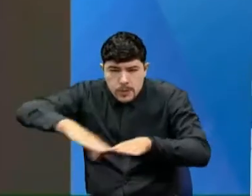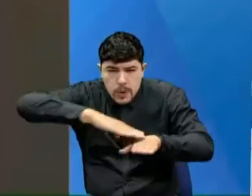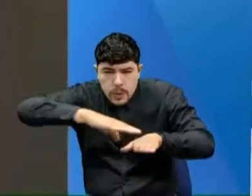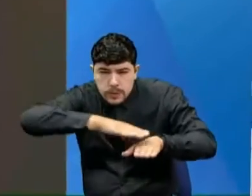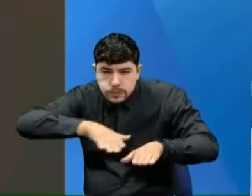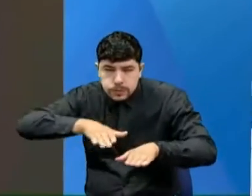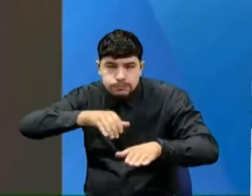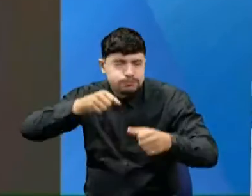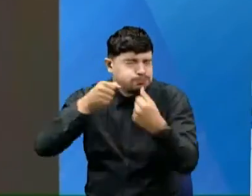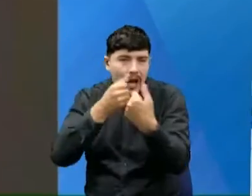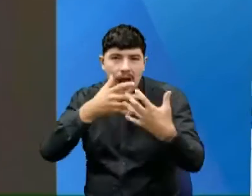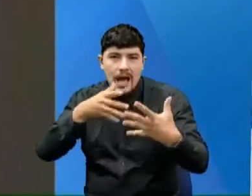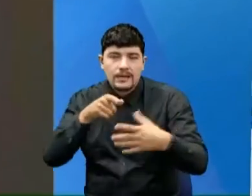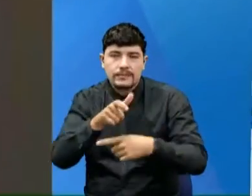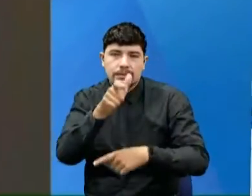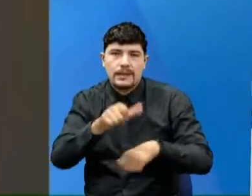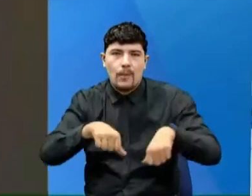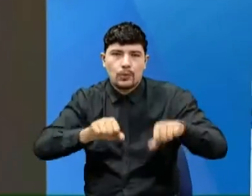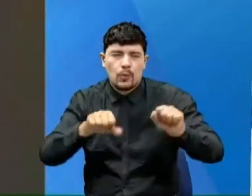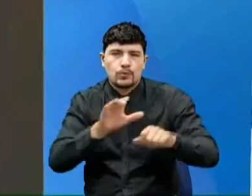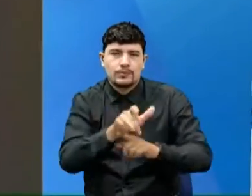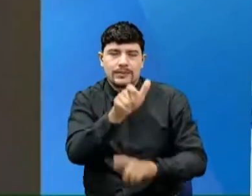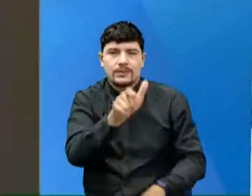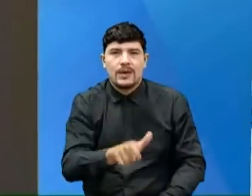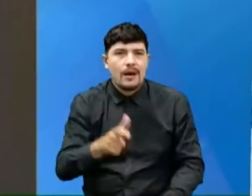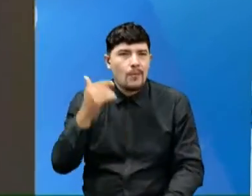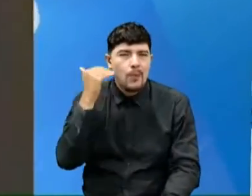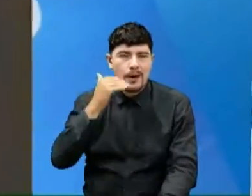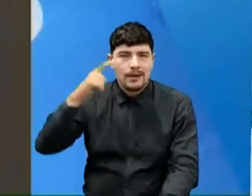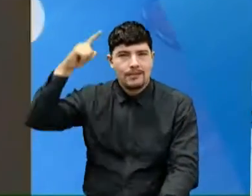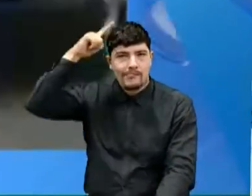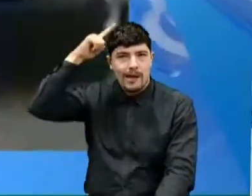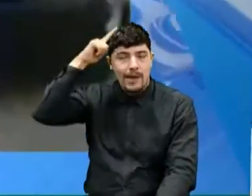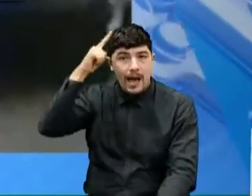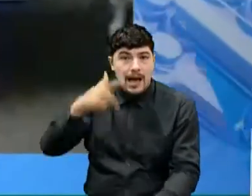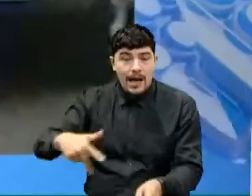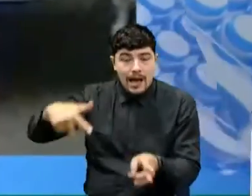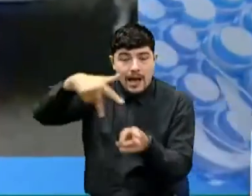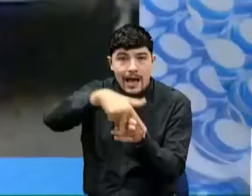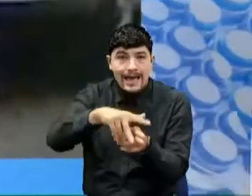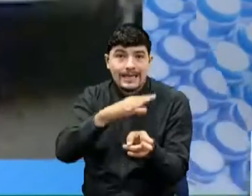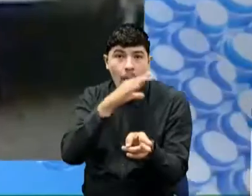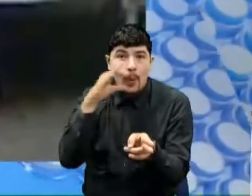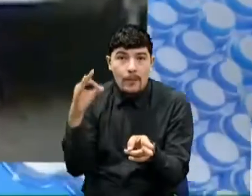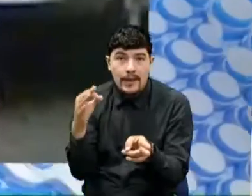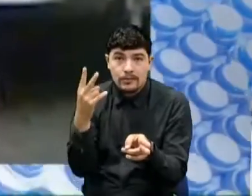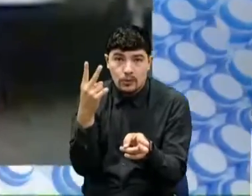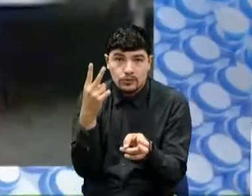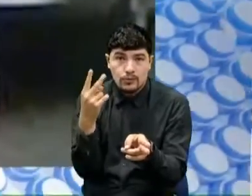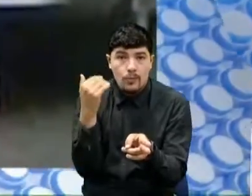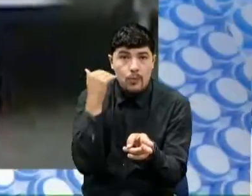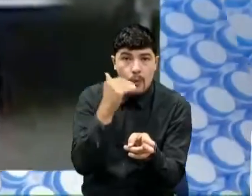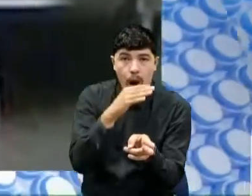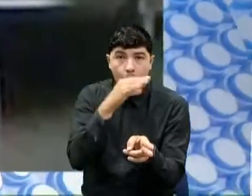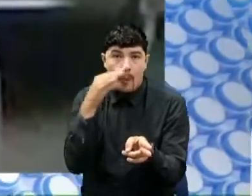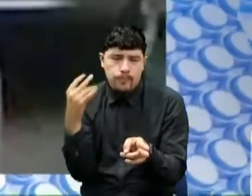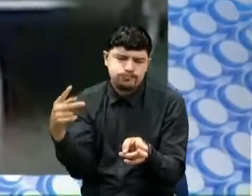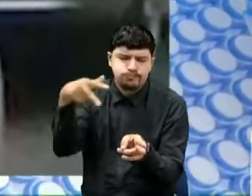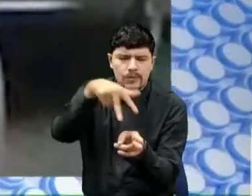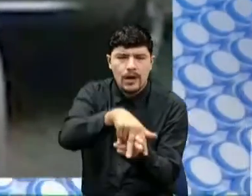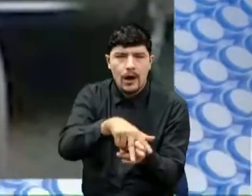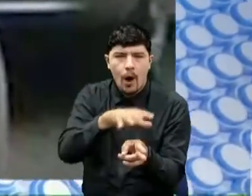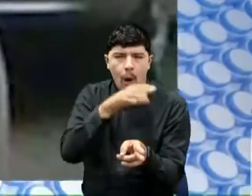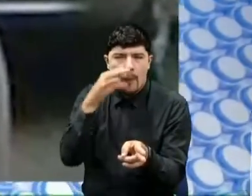años, y le ocasionó heridas graves al esposo de la profesional de la salud. Medicina Legal estableció que el señalado manejaba bajo